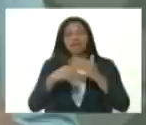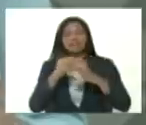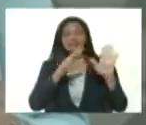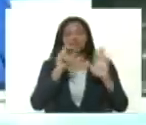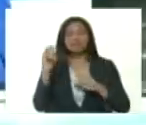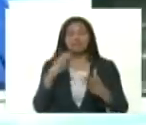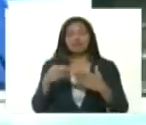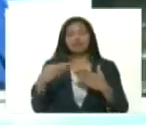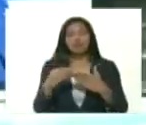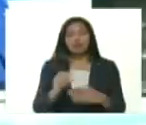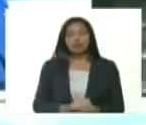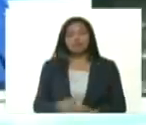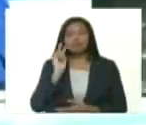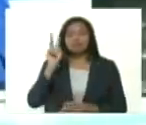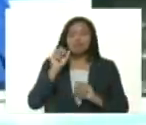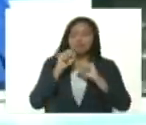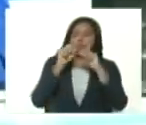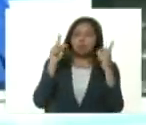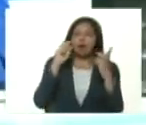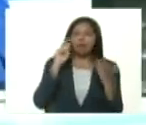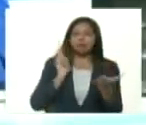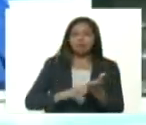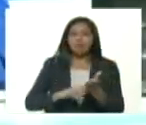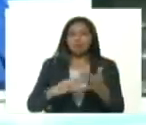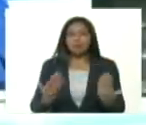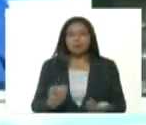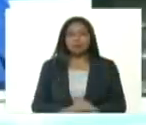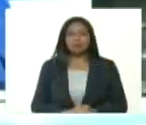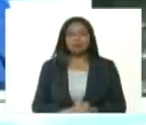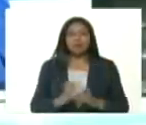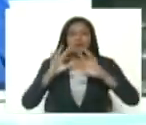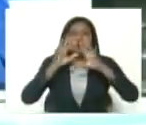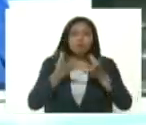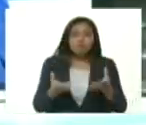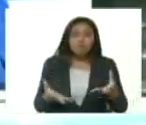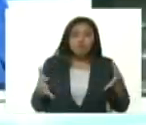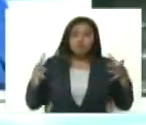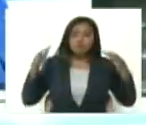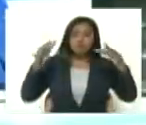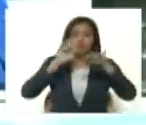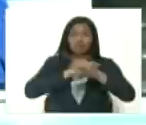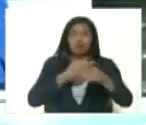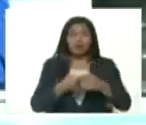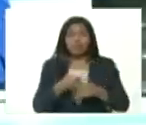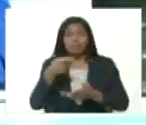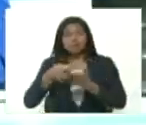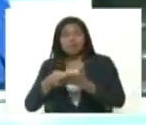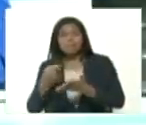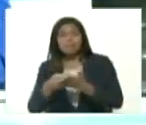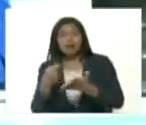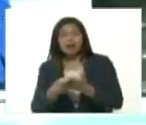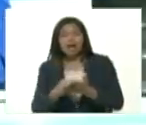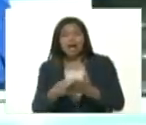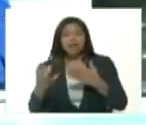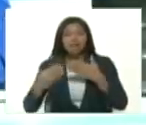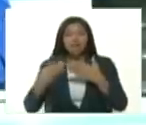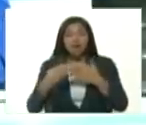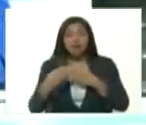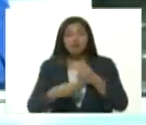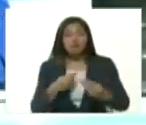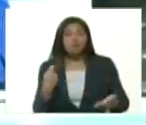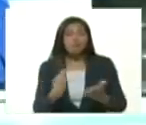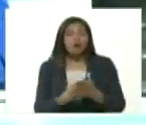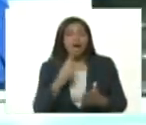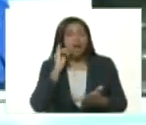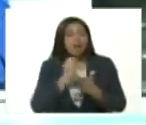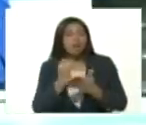dólares para aplicar. Eso es increíble. Es una pandemia mundial. La gente tenga que pagar en dólares la